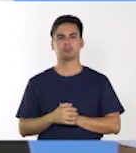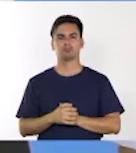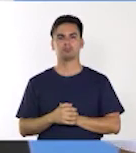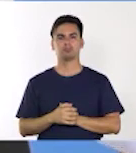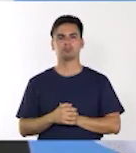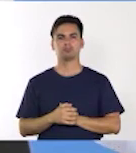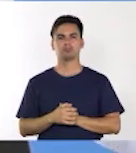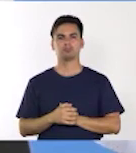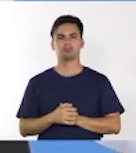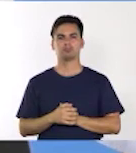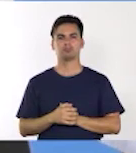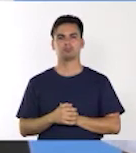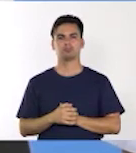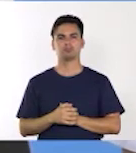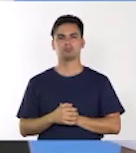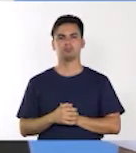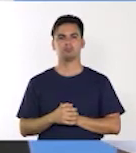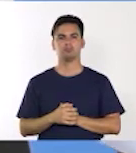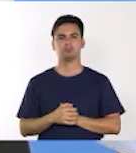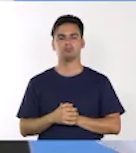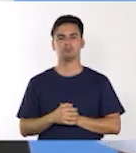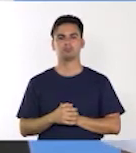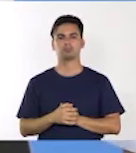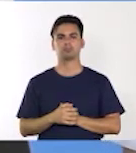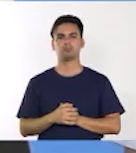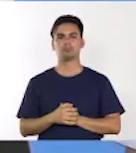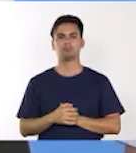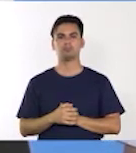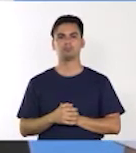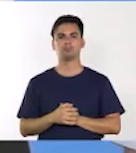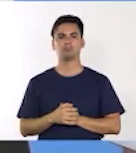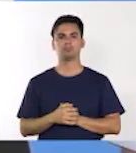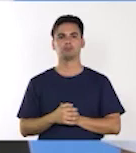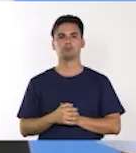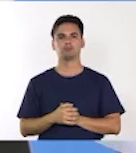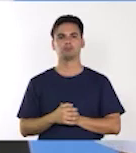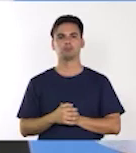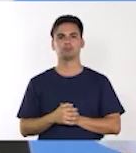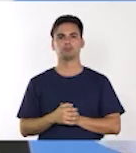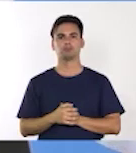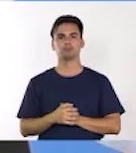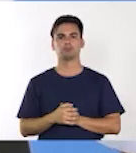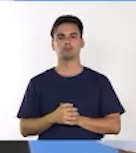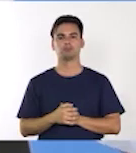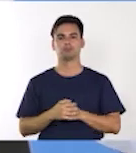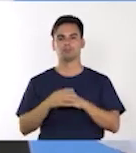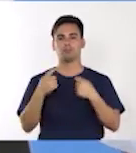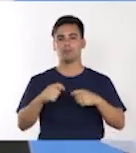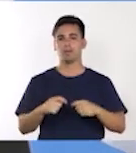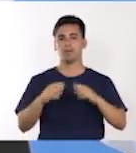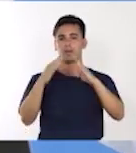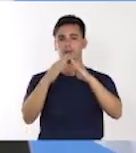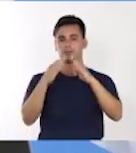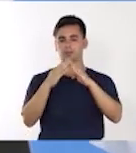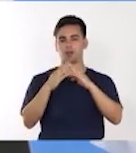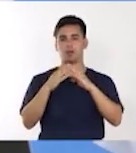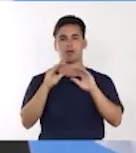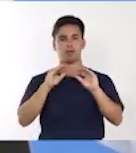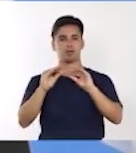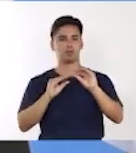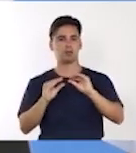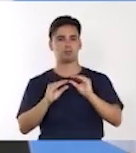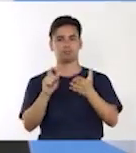aspectos del tema que van a trabajar. Para eso existen diversas vías que nos facilitan el trabajo desde